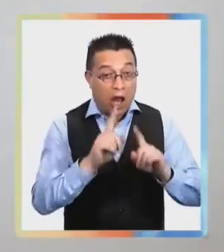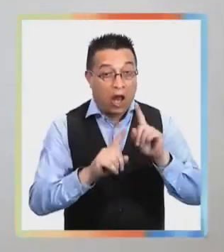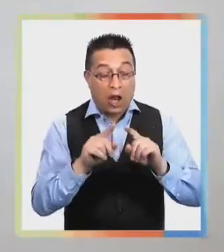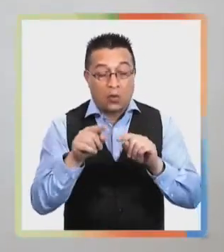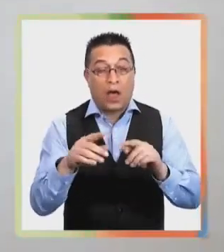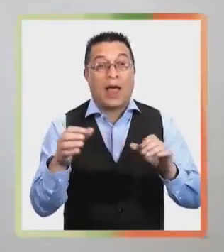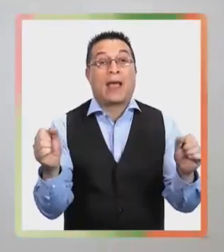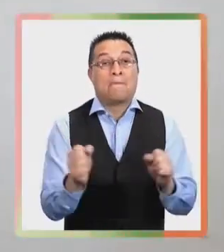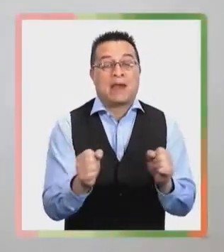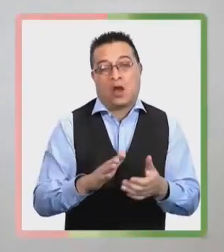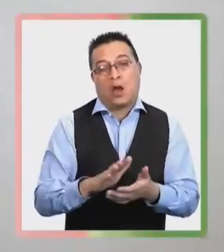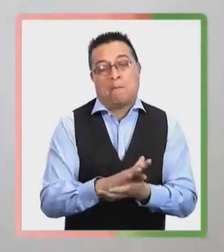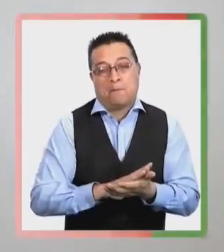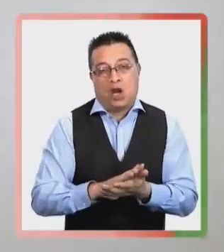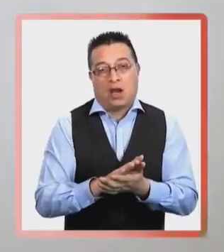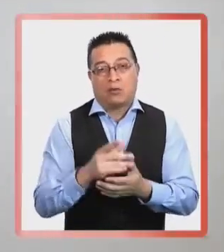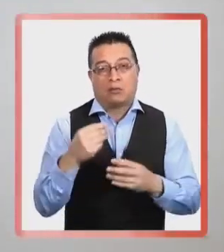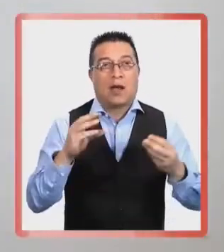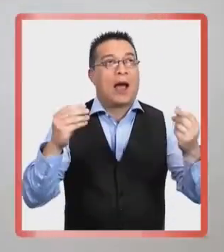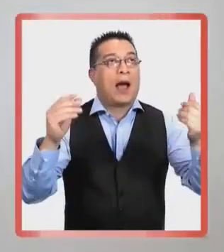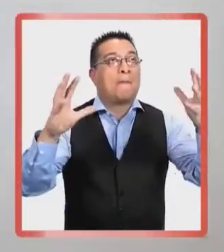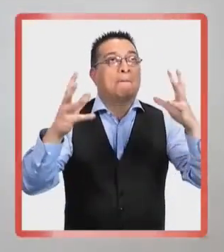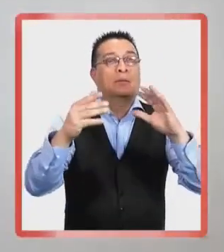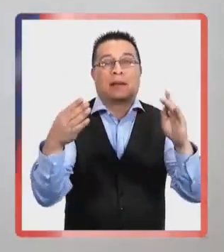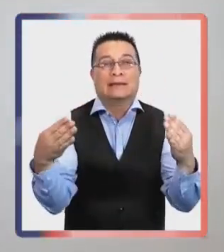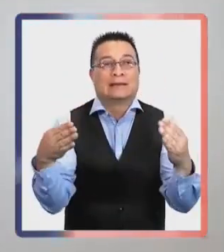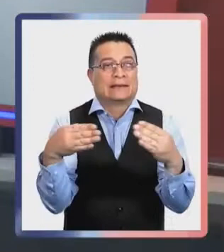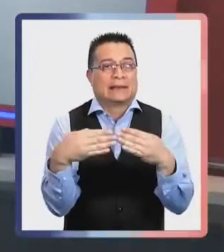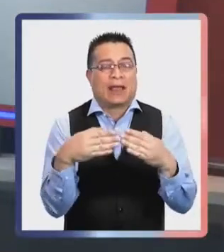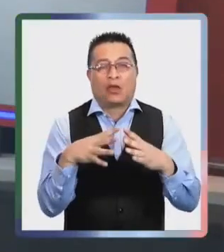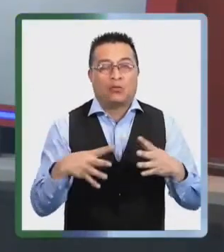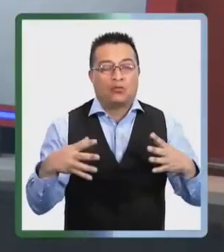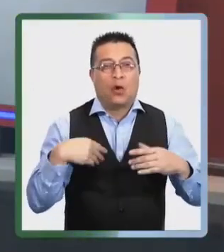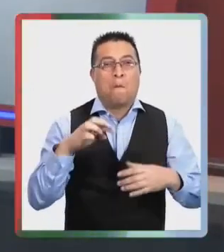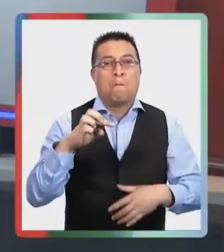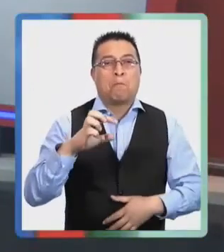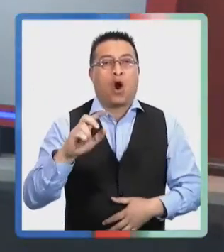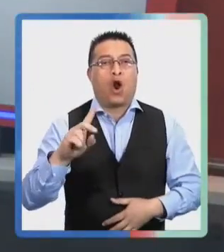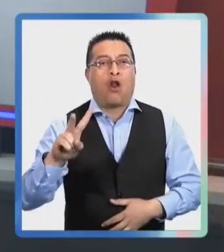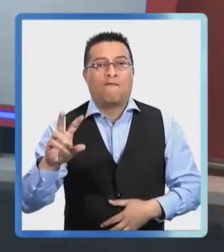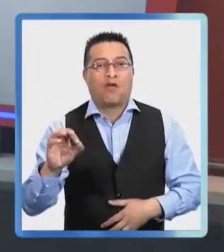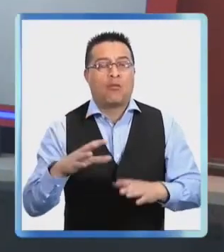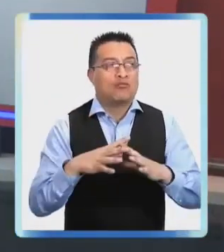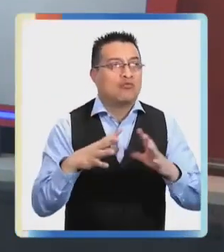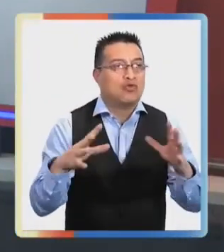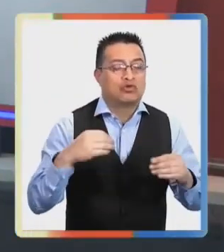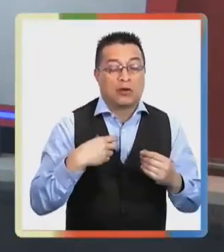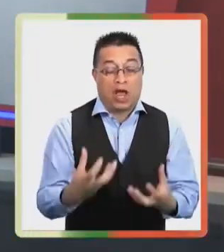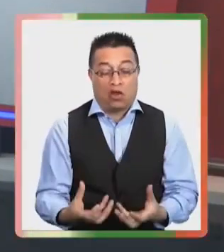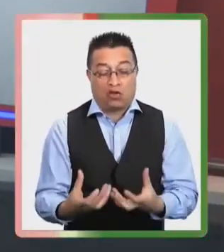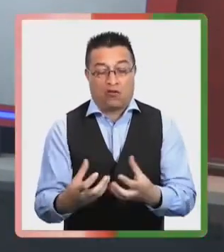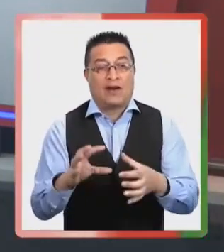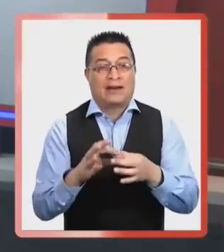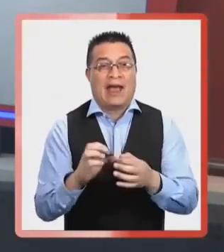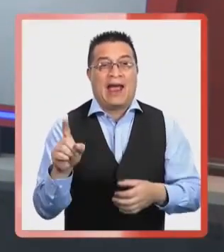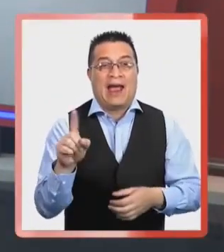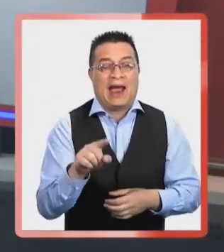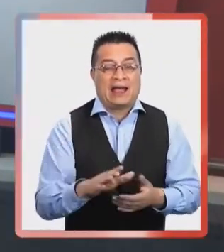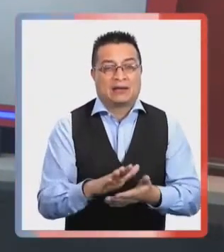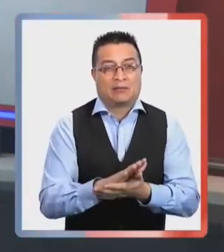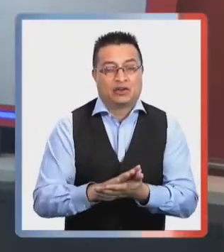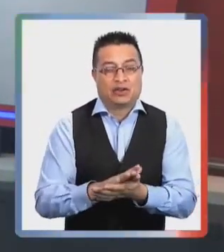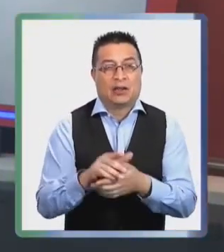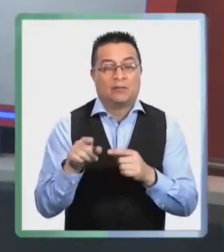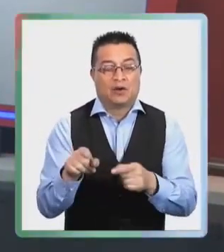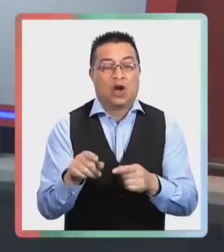dentro de eso hay cosas que hay específicamente en el invierno, como por ejemplo los ambientes muy cerrados, ¿cierto? Donde se acumula polvo, donde